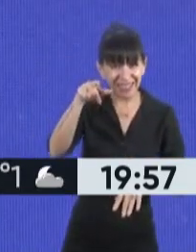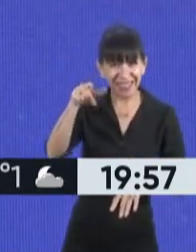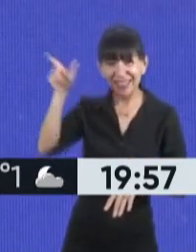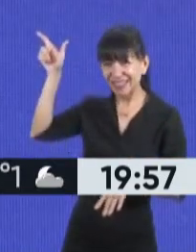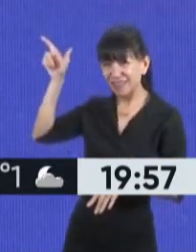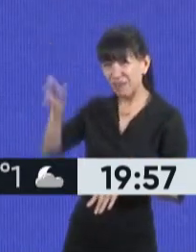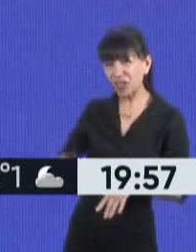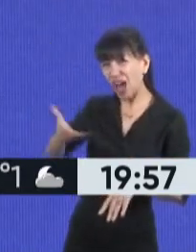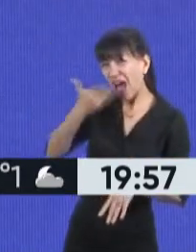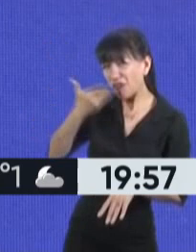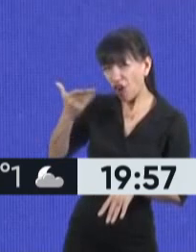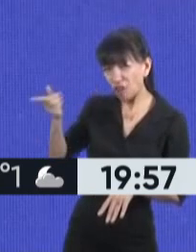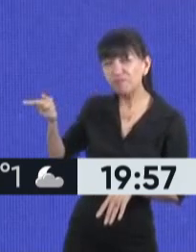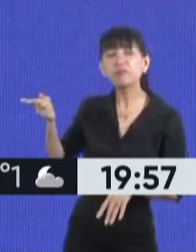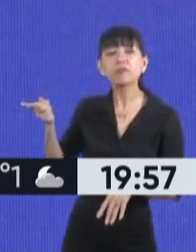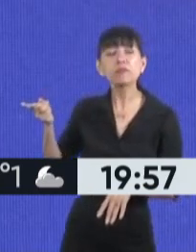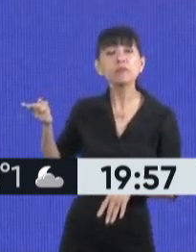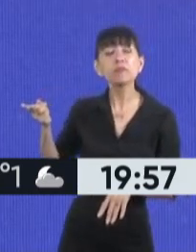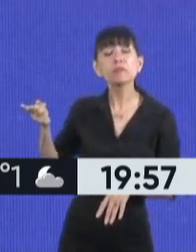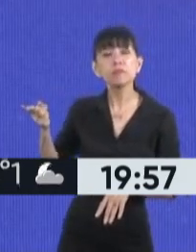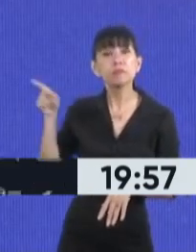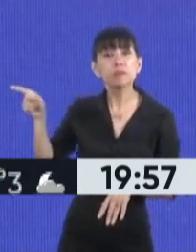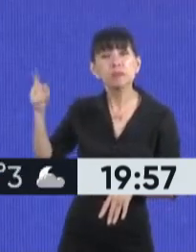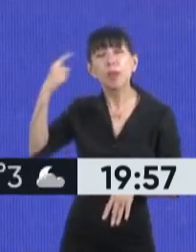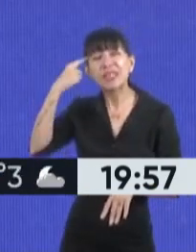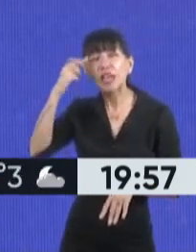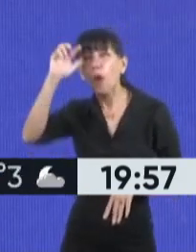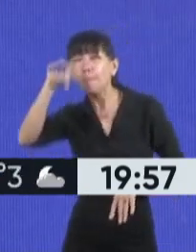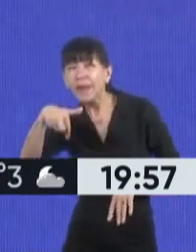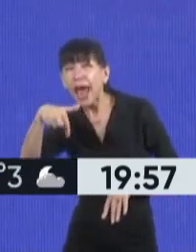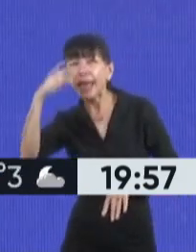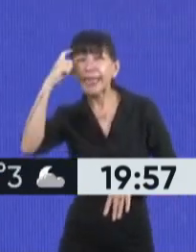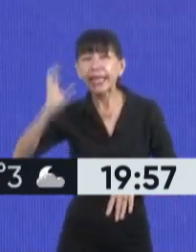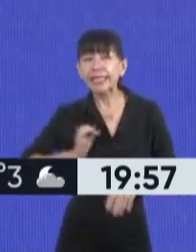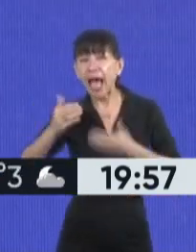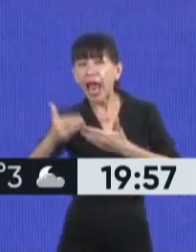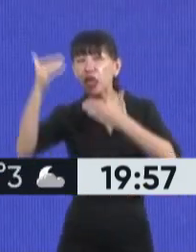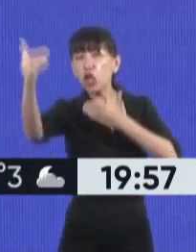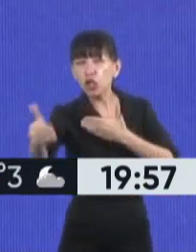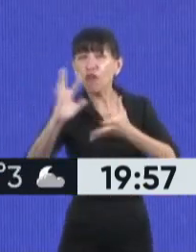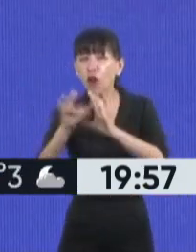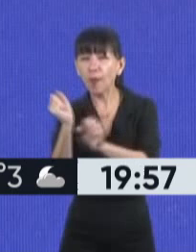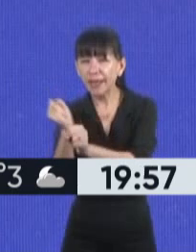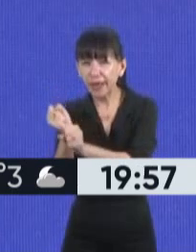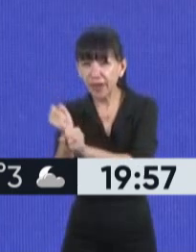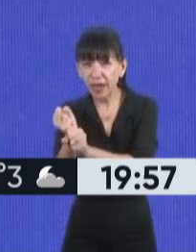palabras y en ese plan para los próximos 10 años. Mire, presidente,